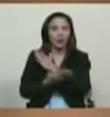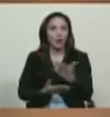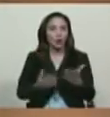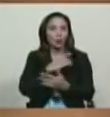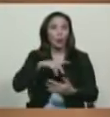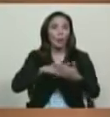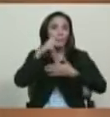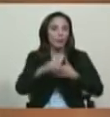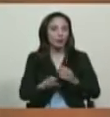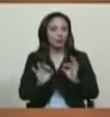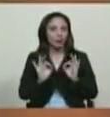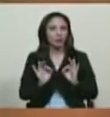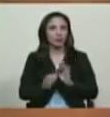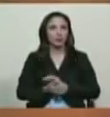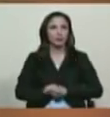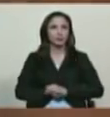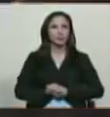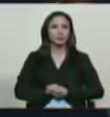un plan estratégico